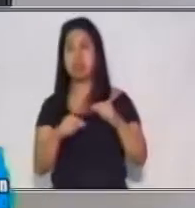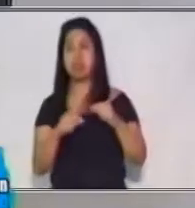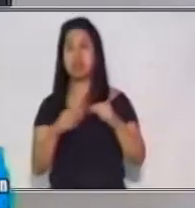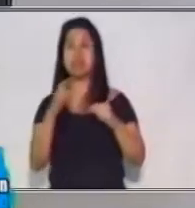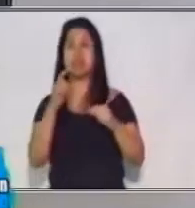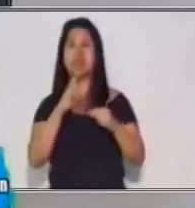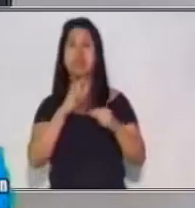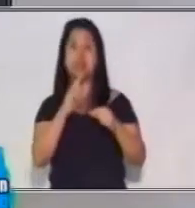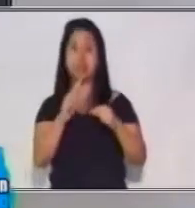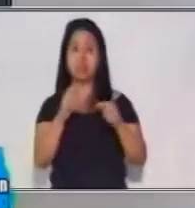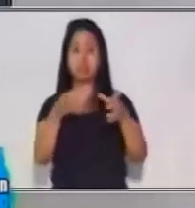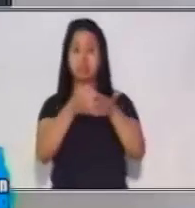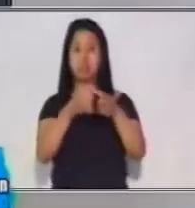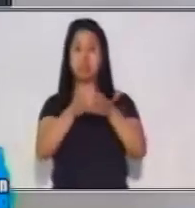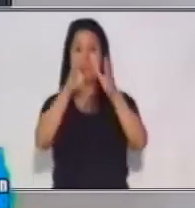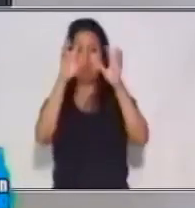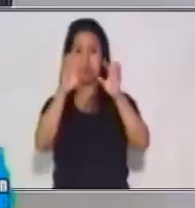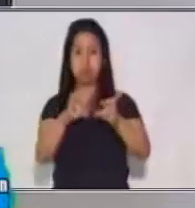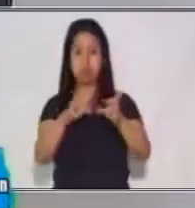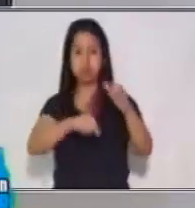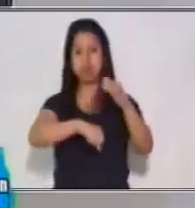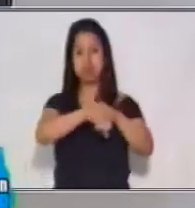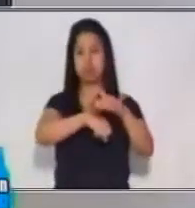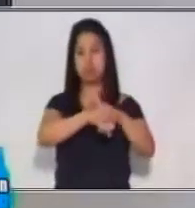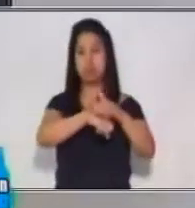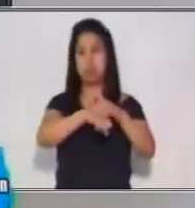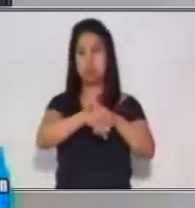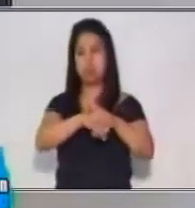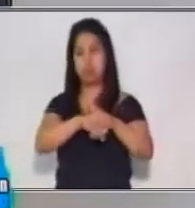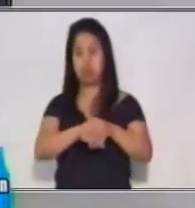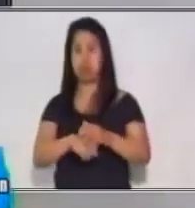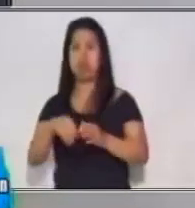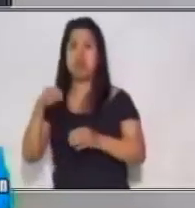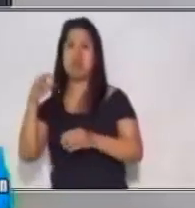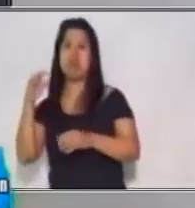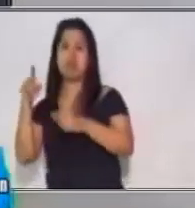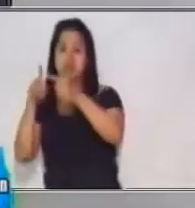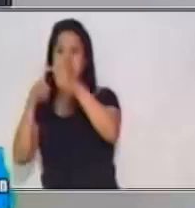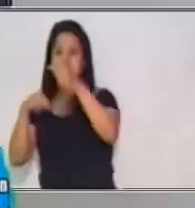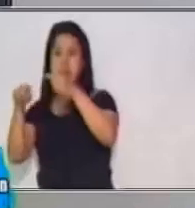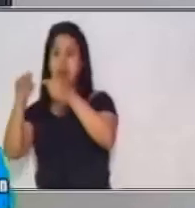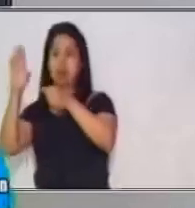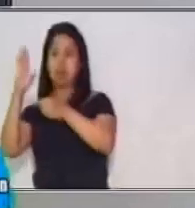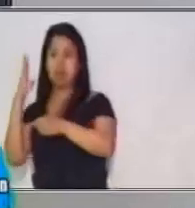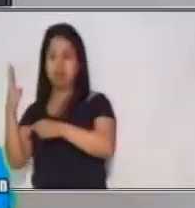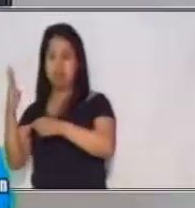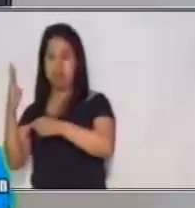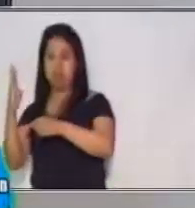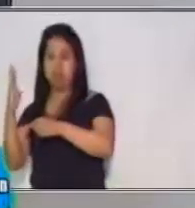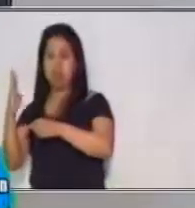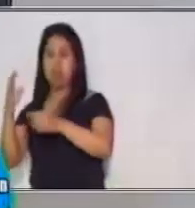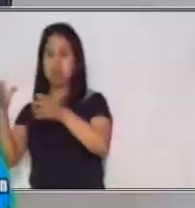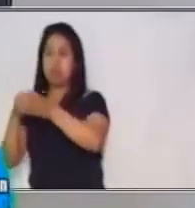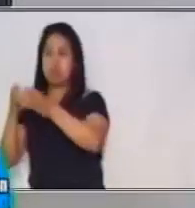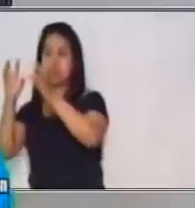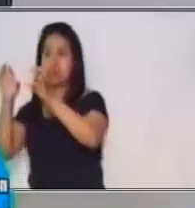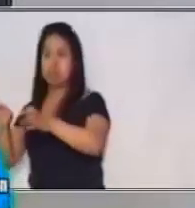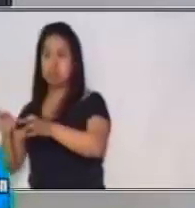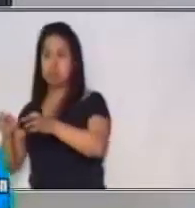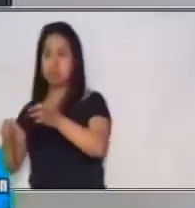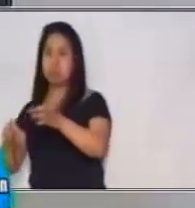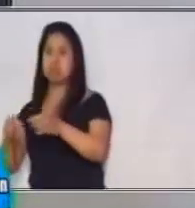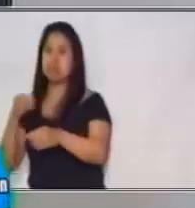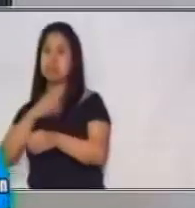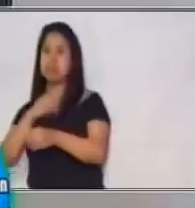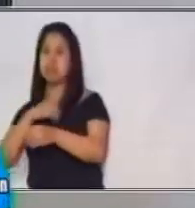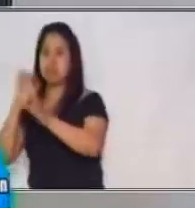fútbol, el diagrama B, que representan los que prefieren baloncesto, y el diagrama M, que